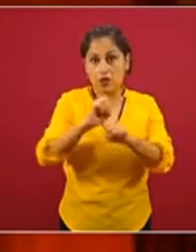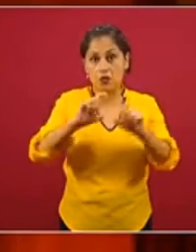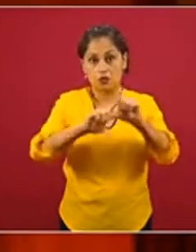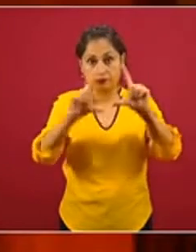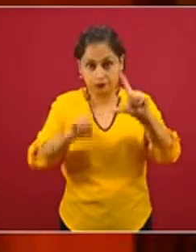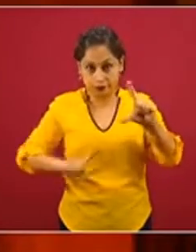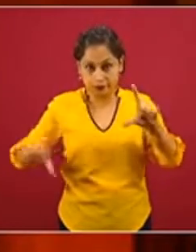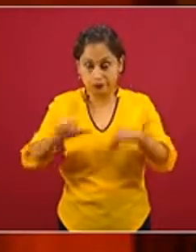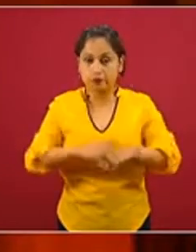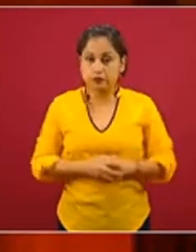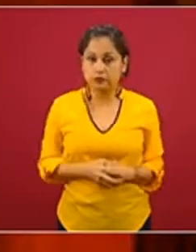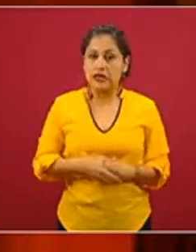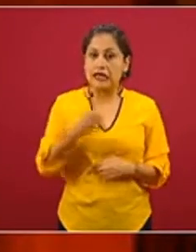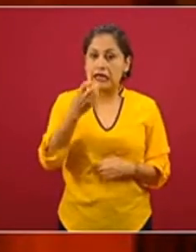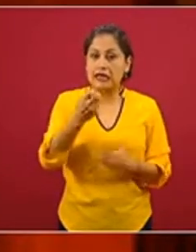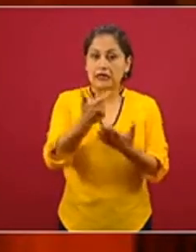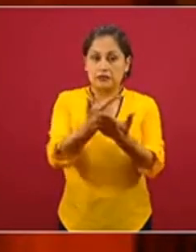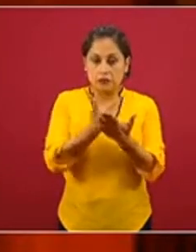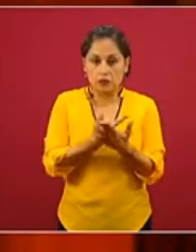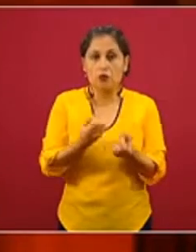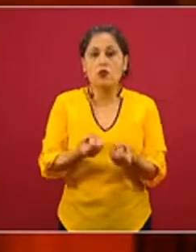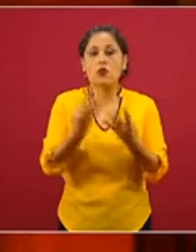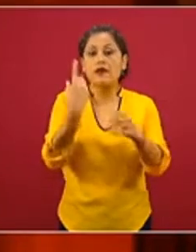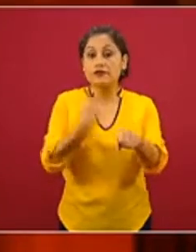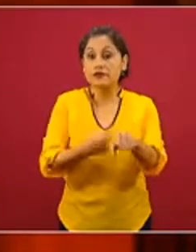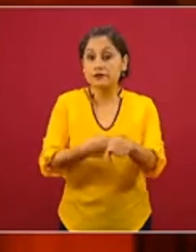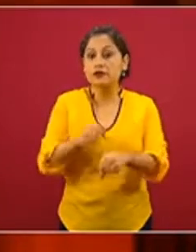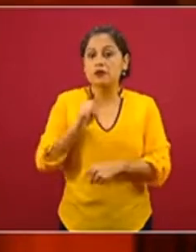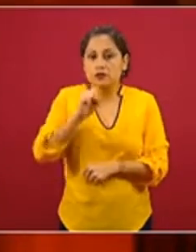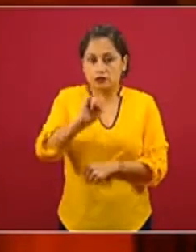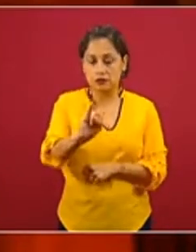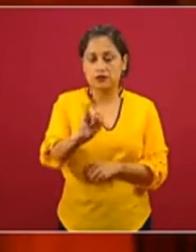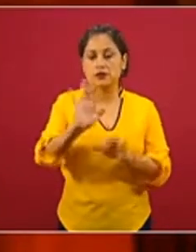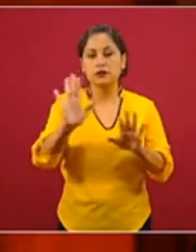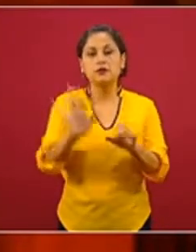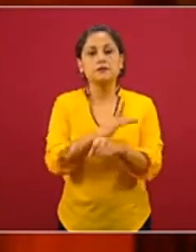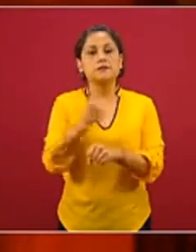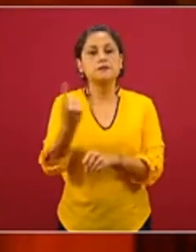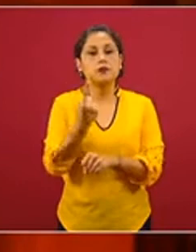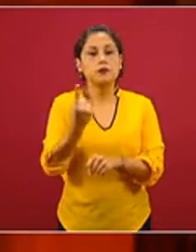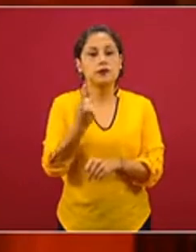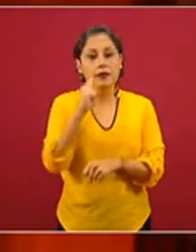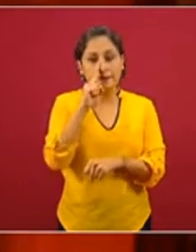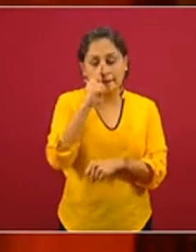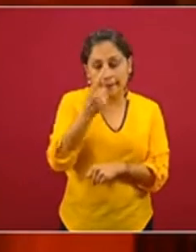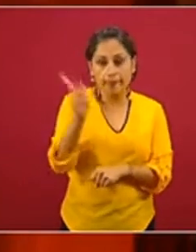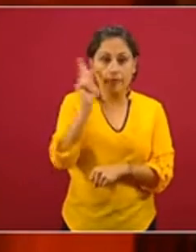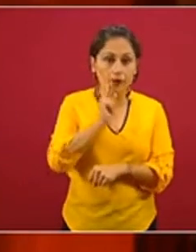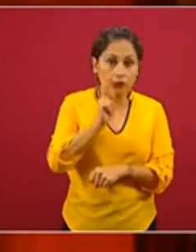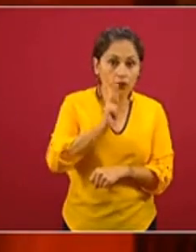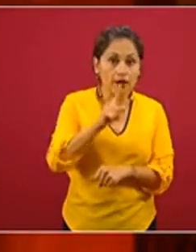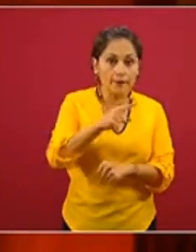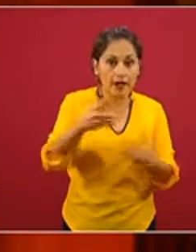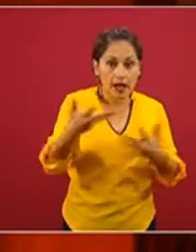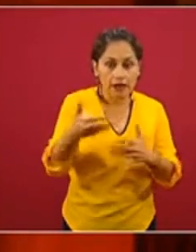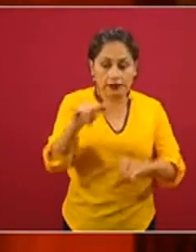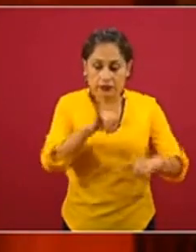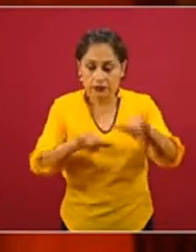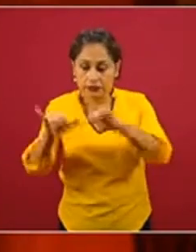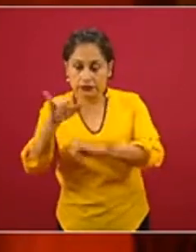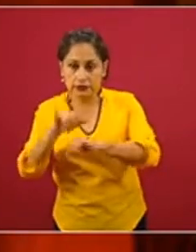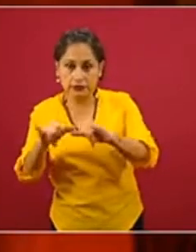que son muy importantes porque más allá del número de pruebas que en un momento se realicen, el porcentaje